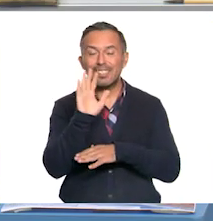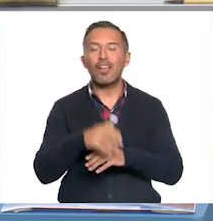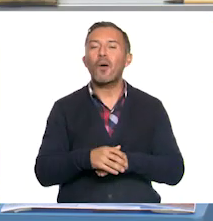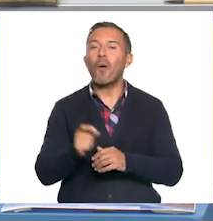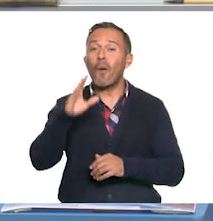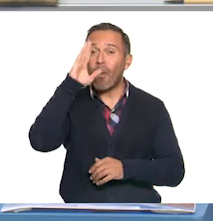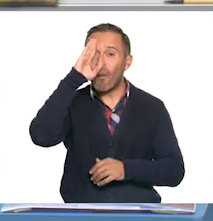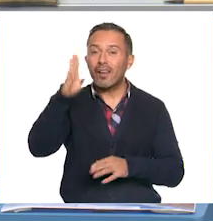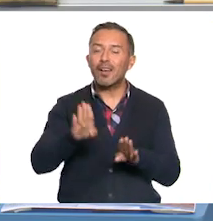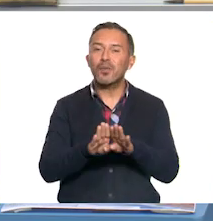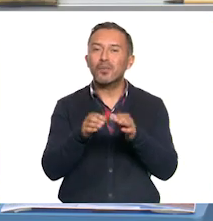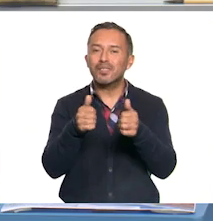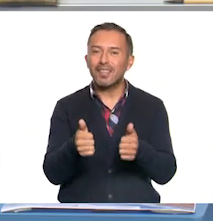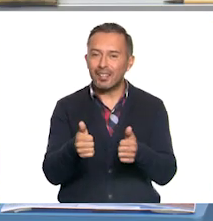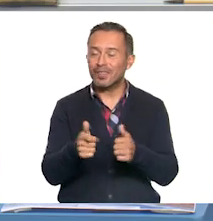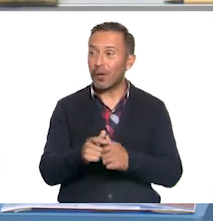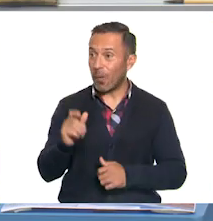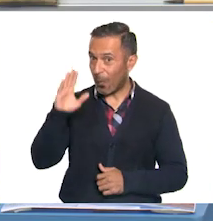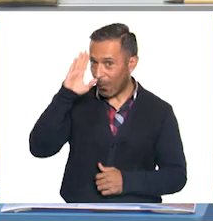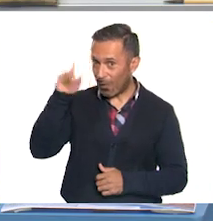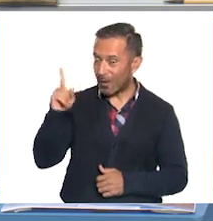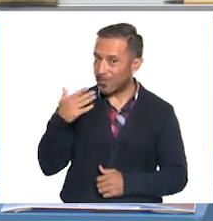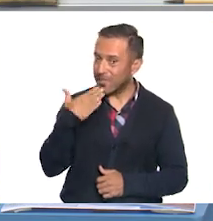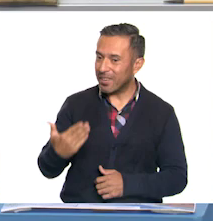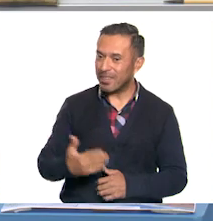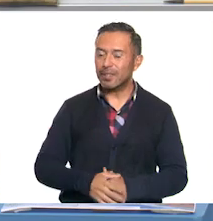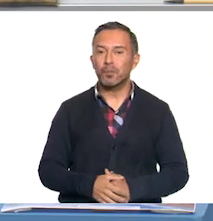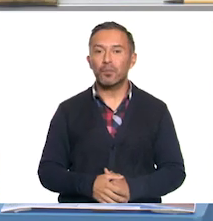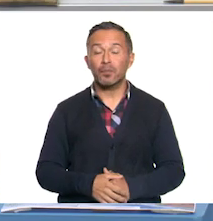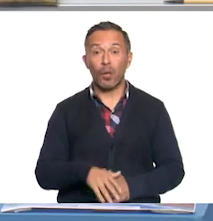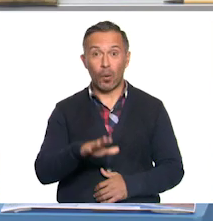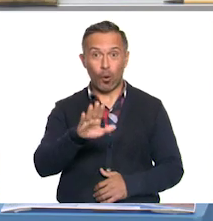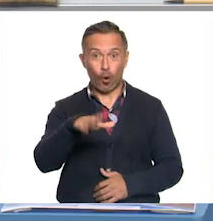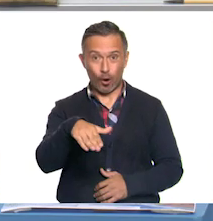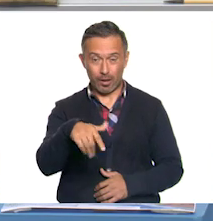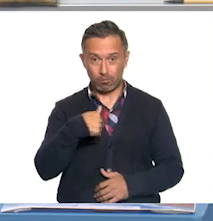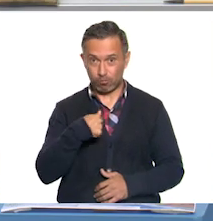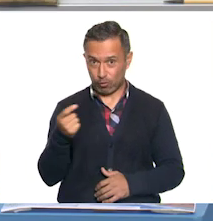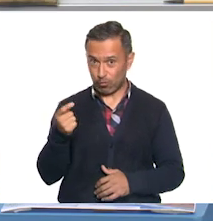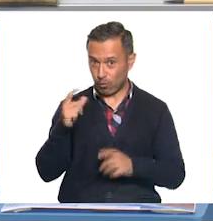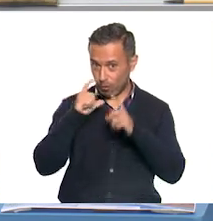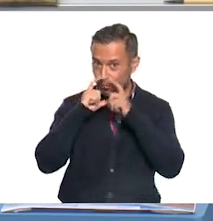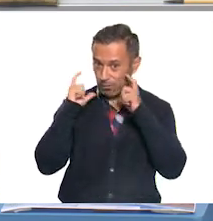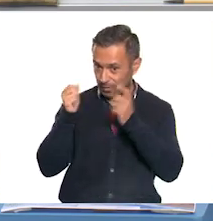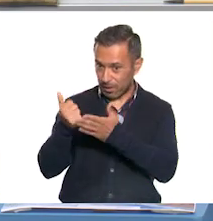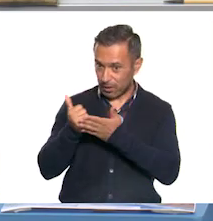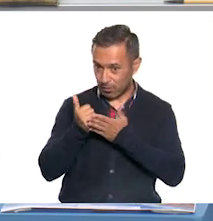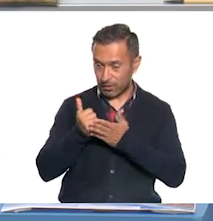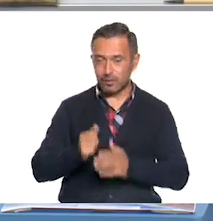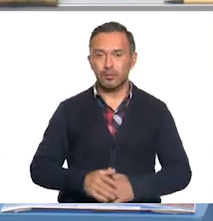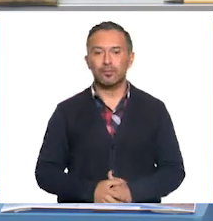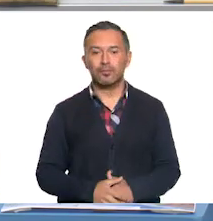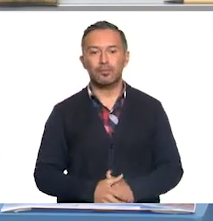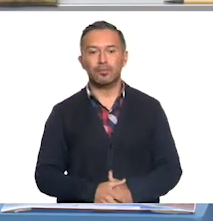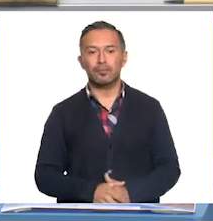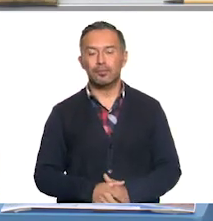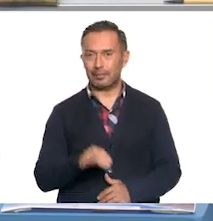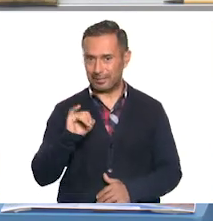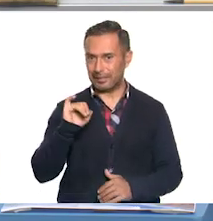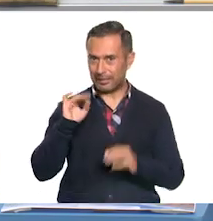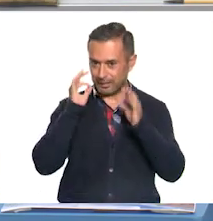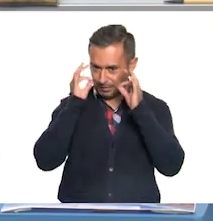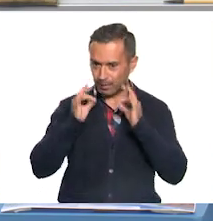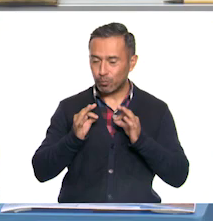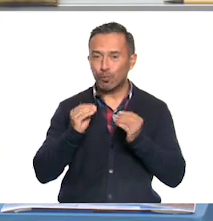Hola, ¿cómo están? Hola, muy bien, Ale. Lari, ¿me ayudas con mi cubrebocas? Claro que sí. Muchas